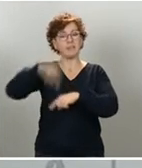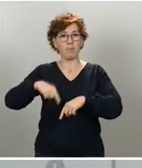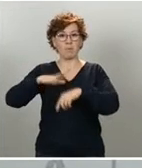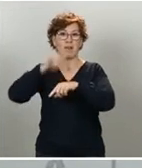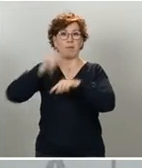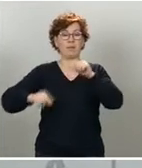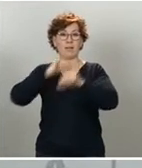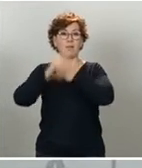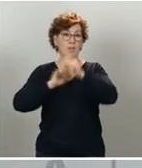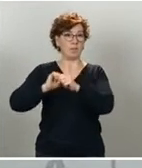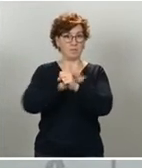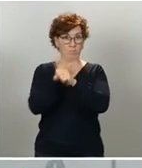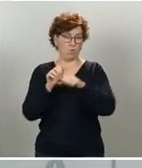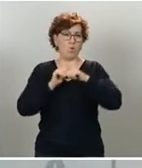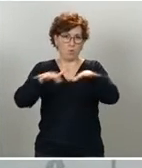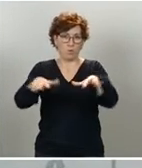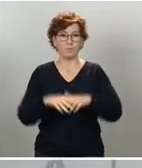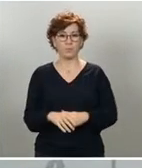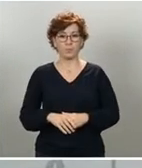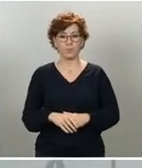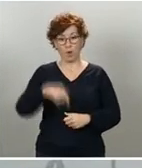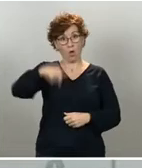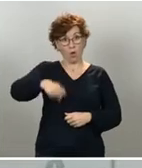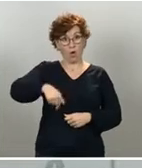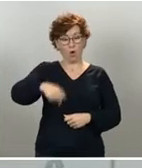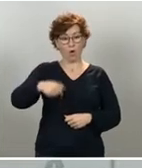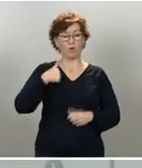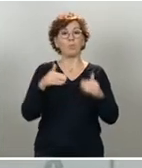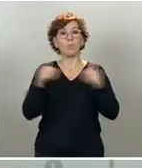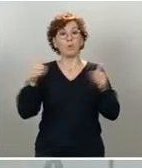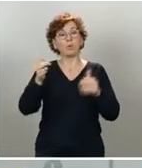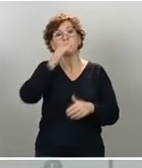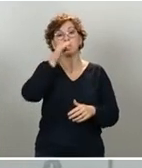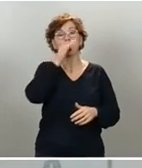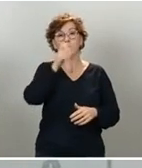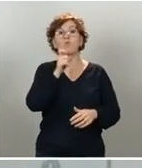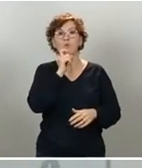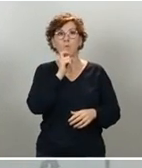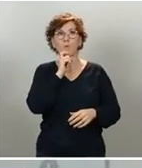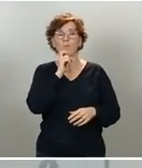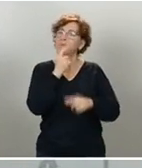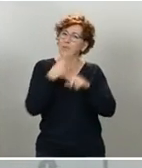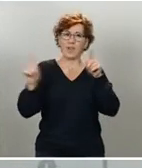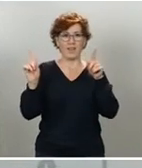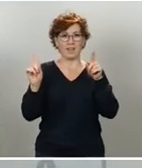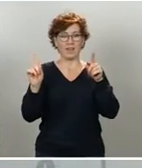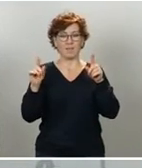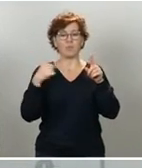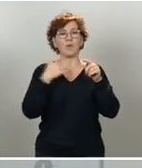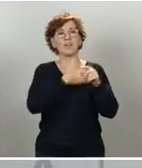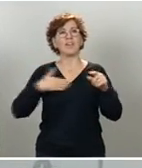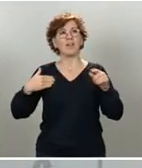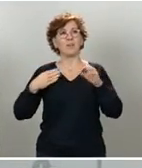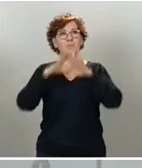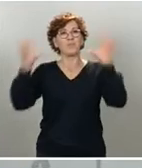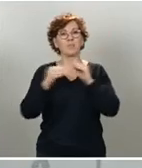COVID-19. Hoy me gustaría comenzar mi intervención de una manera diferente, con un mensaje de esperanza. Con